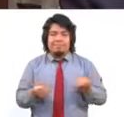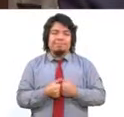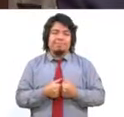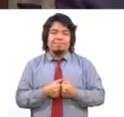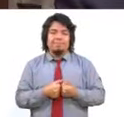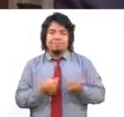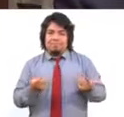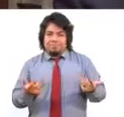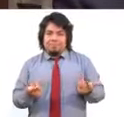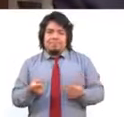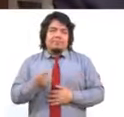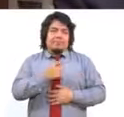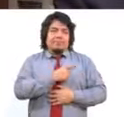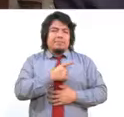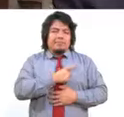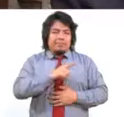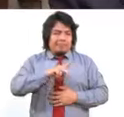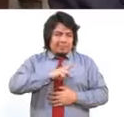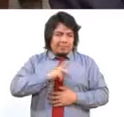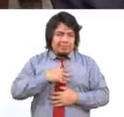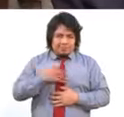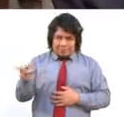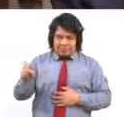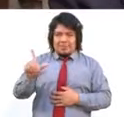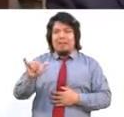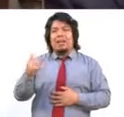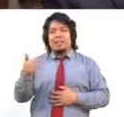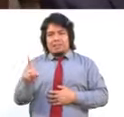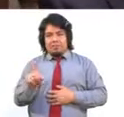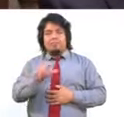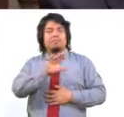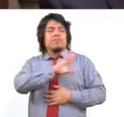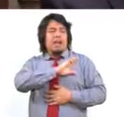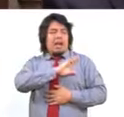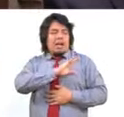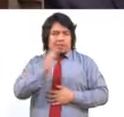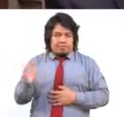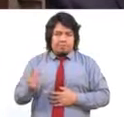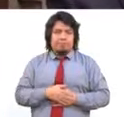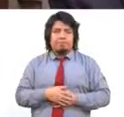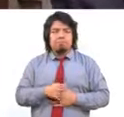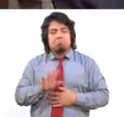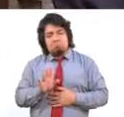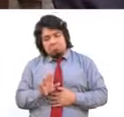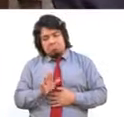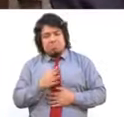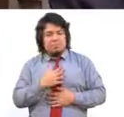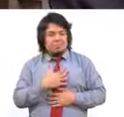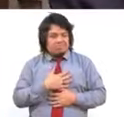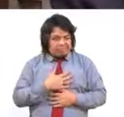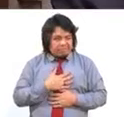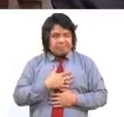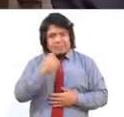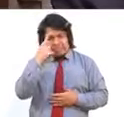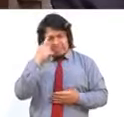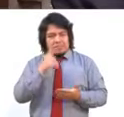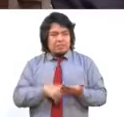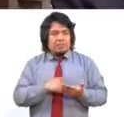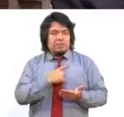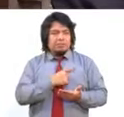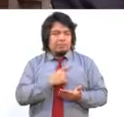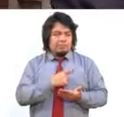Entonces, mi cariño a Laida, pero yo creo que pues hay que ayudar a la unidad del movimiento.